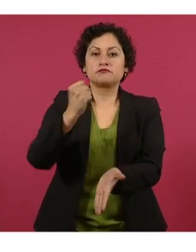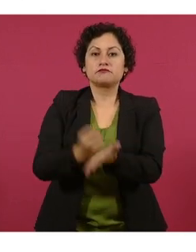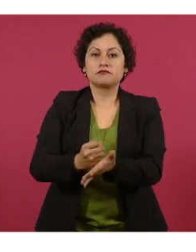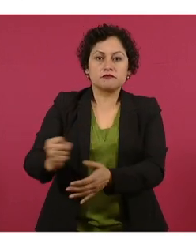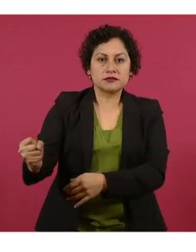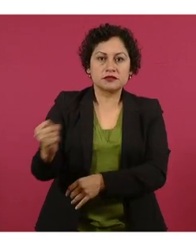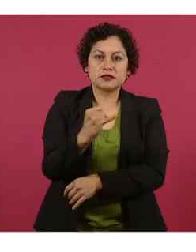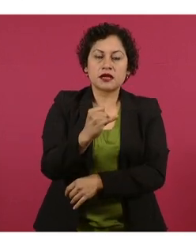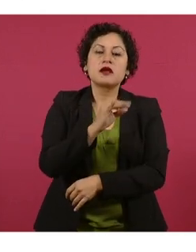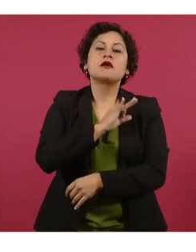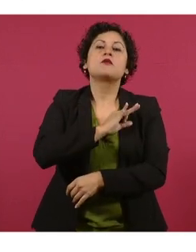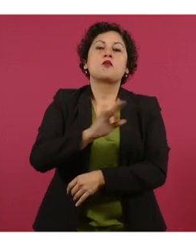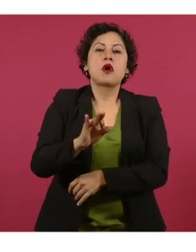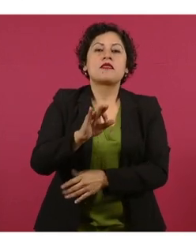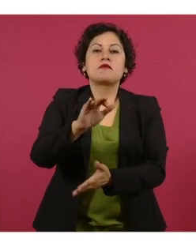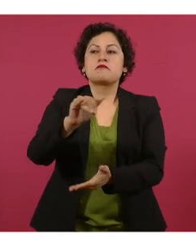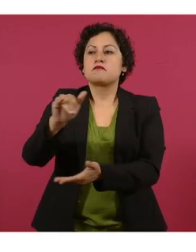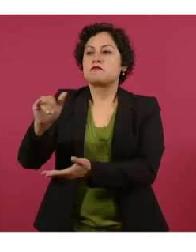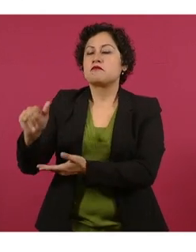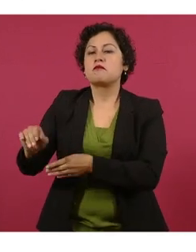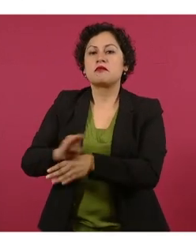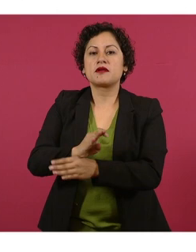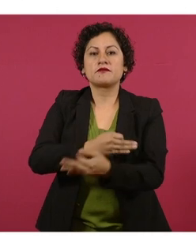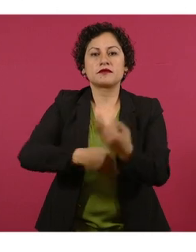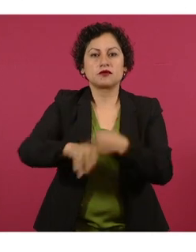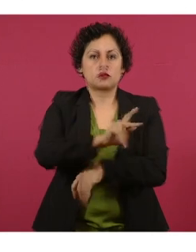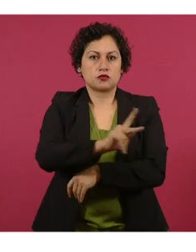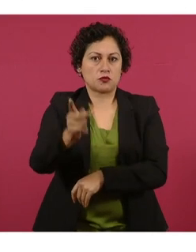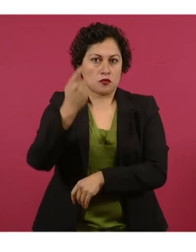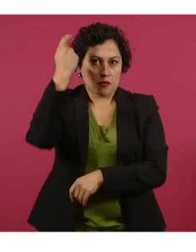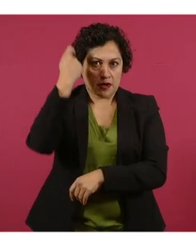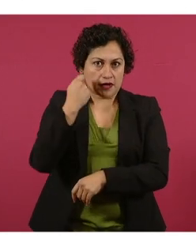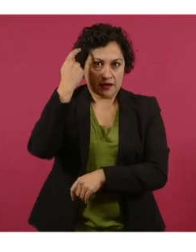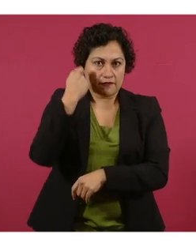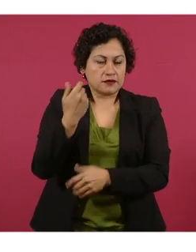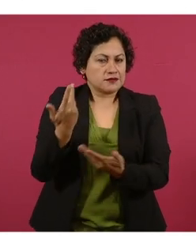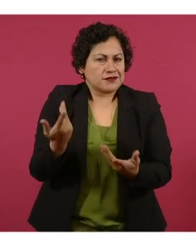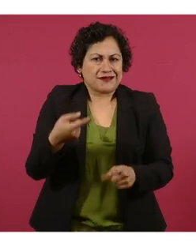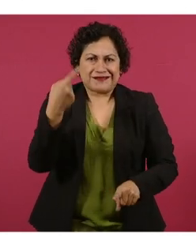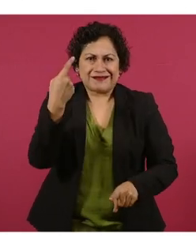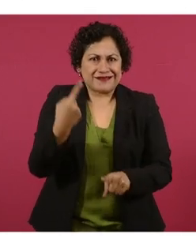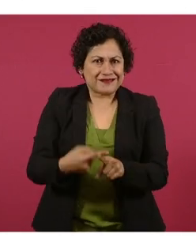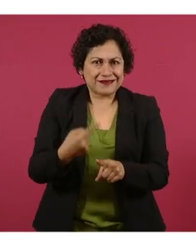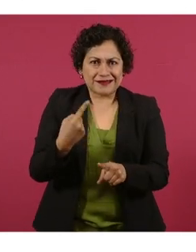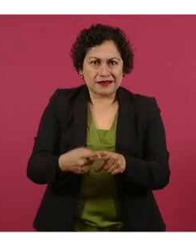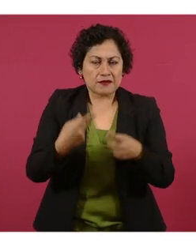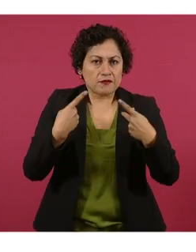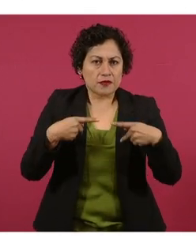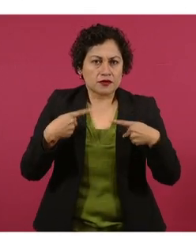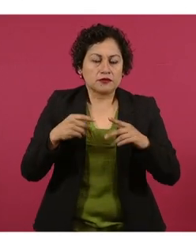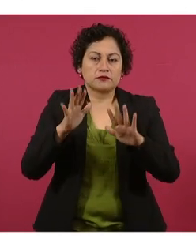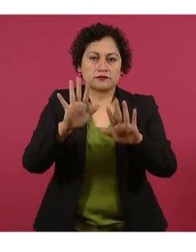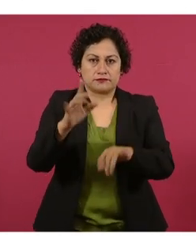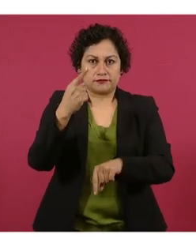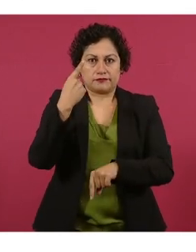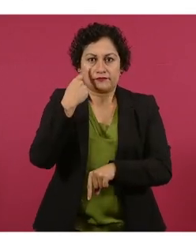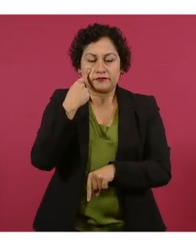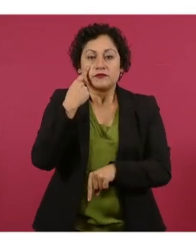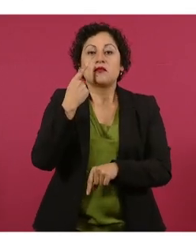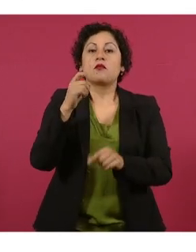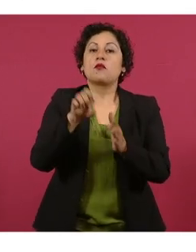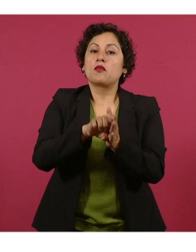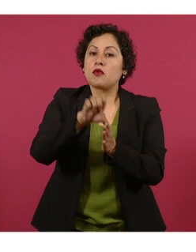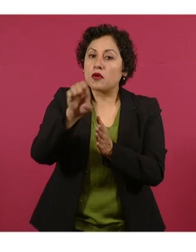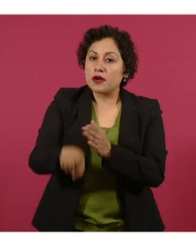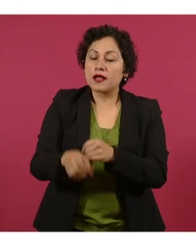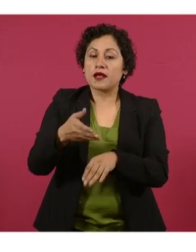de pensiones para el bienestar. Estamos hablando de dos grupos principalmente. Todos aquellos que fueron afectados por la